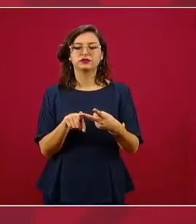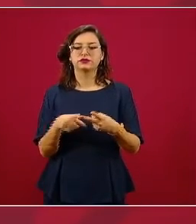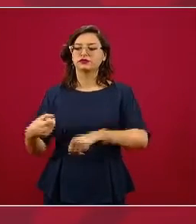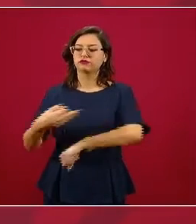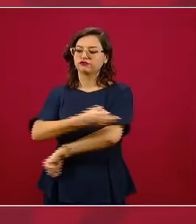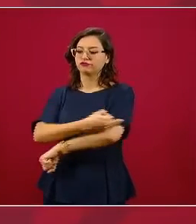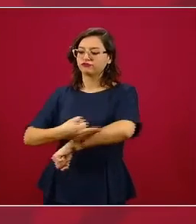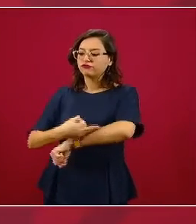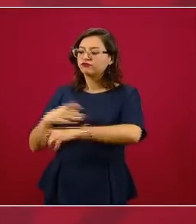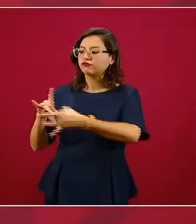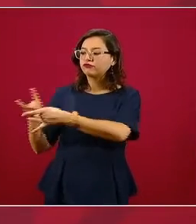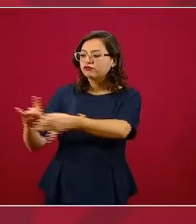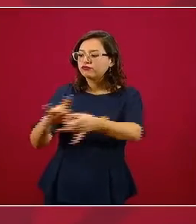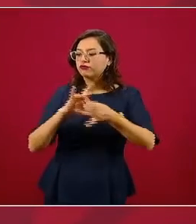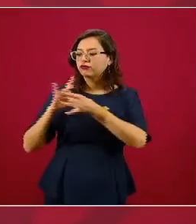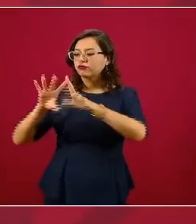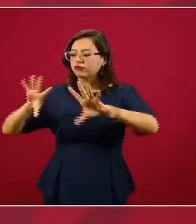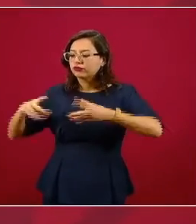fraternas.